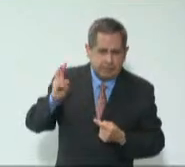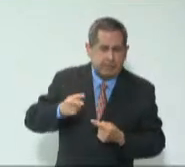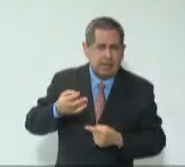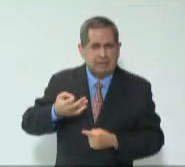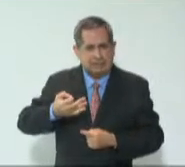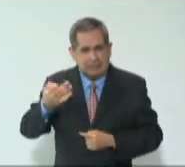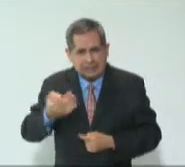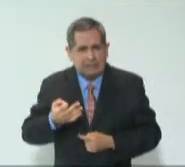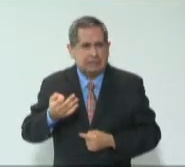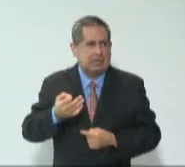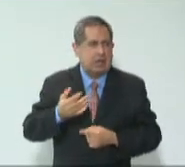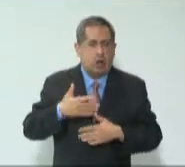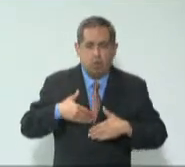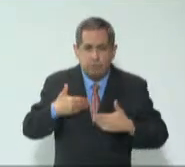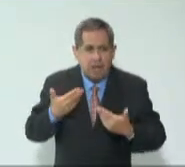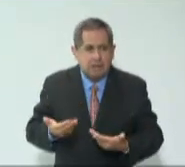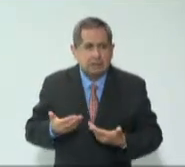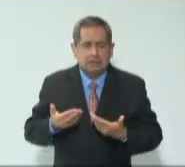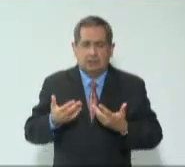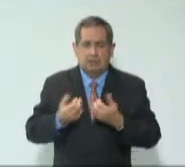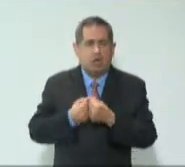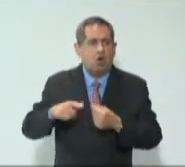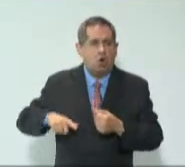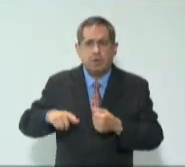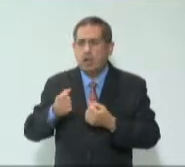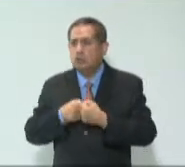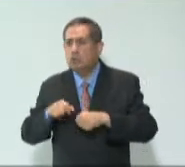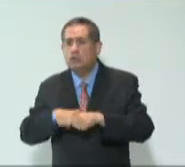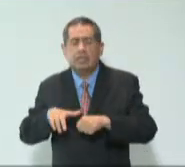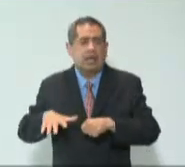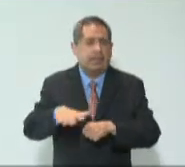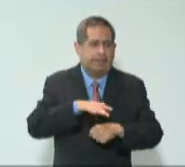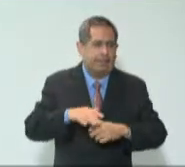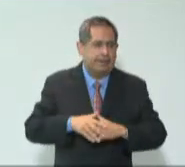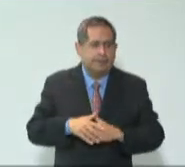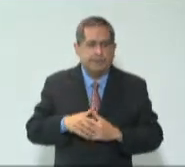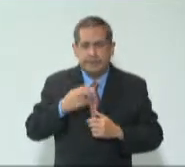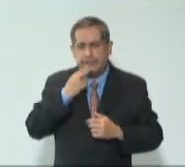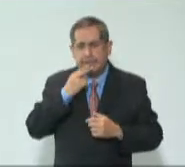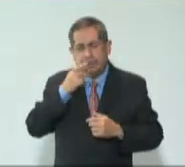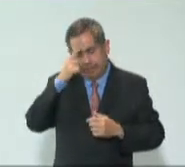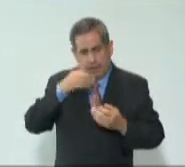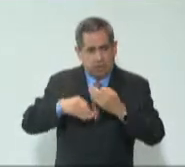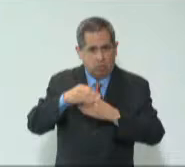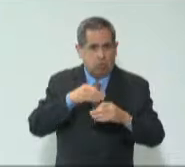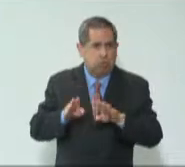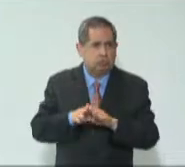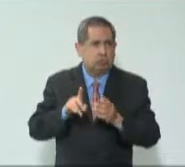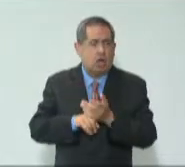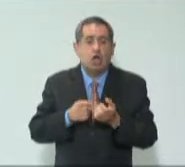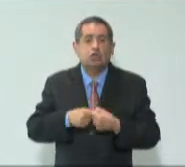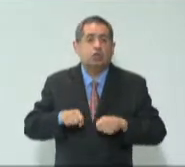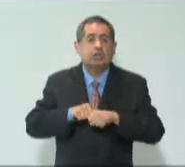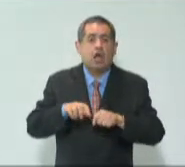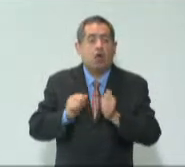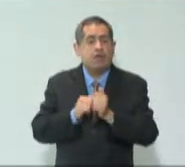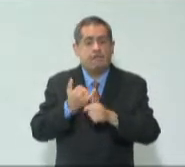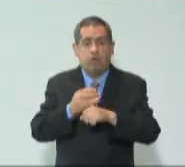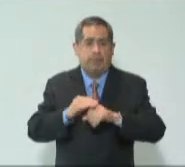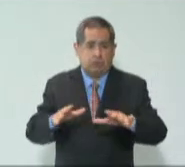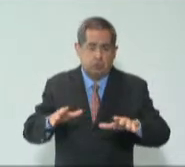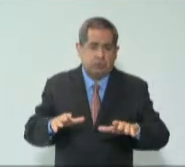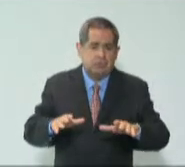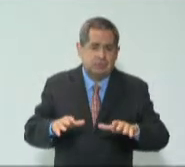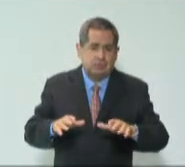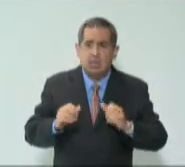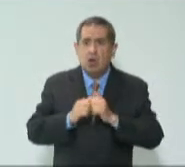certeza la confianza mutua gobierno sociedad que genera como siempre una sociedad informada una